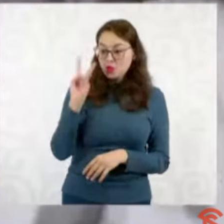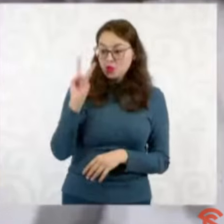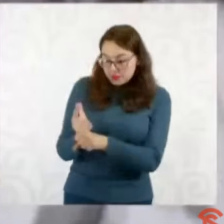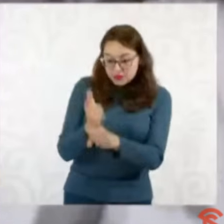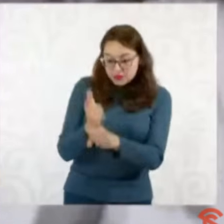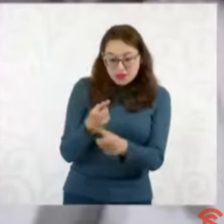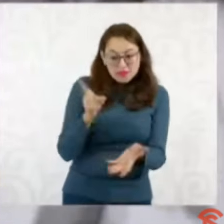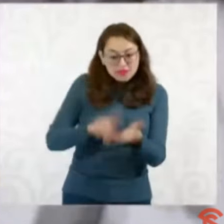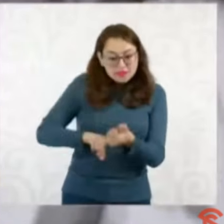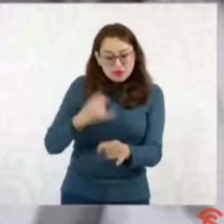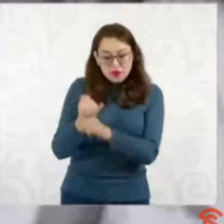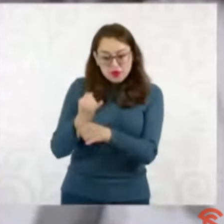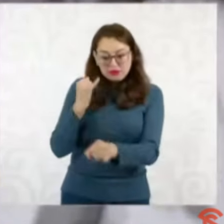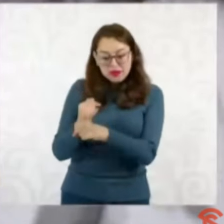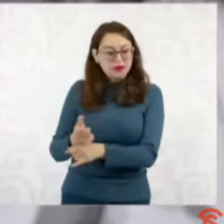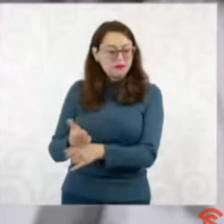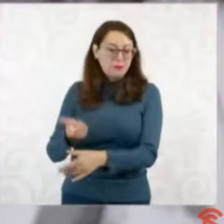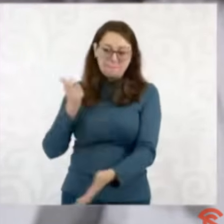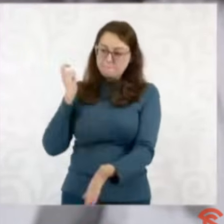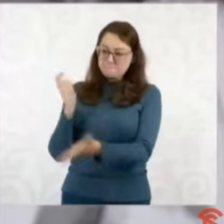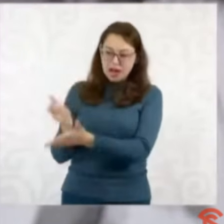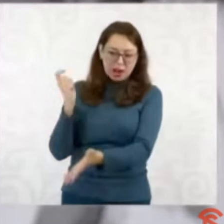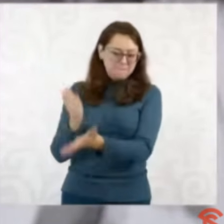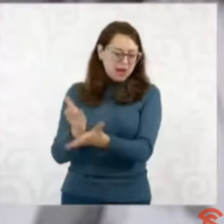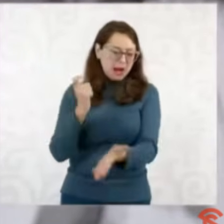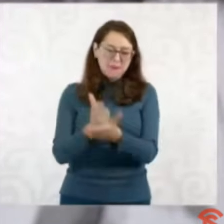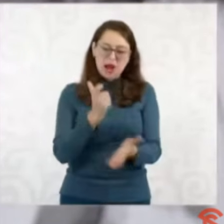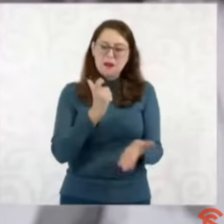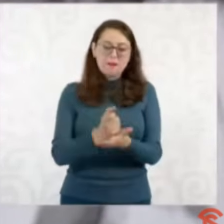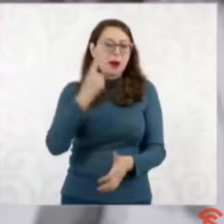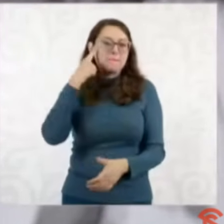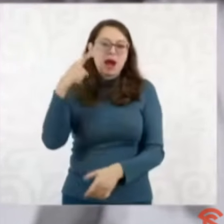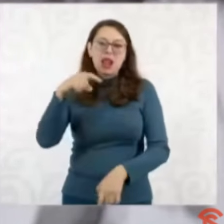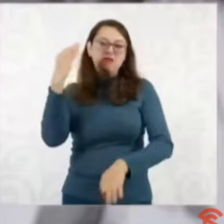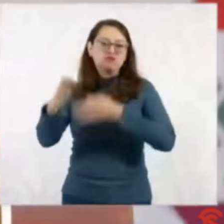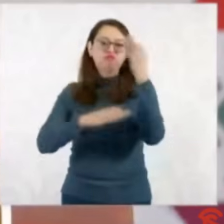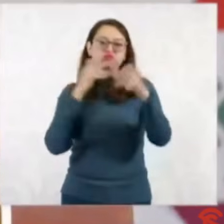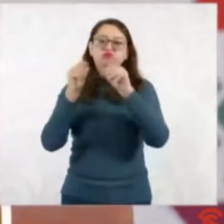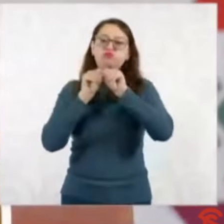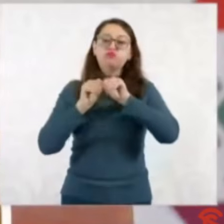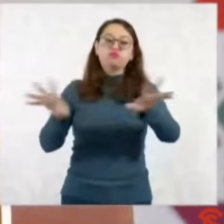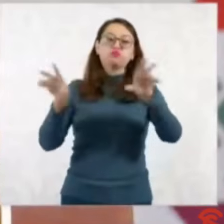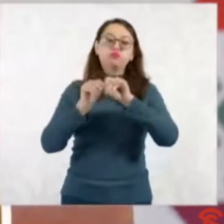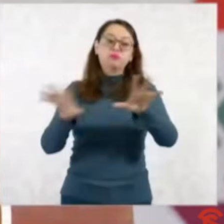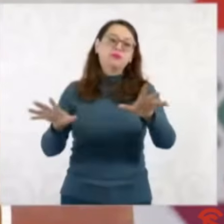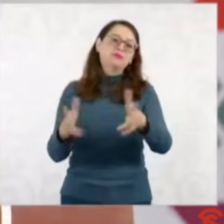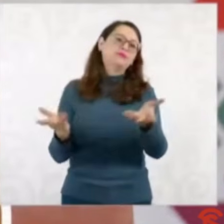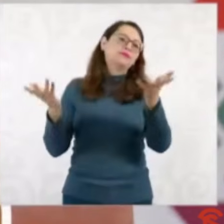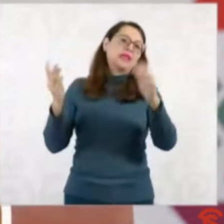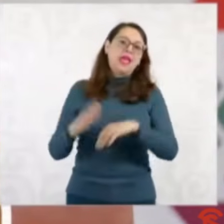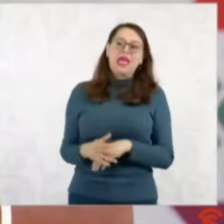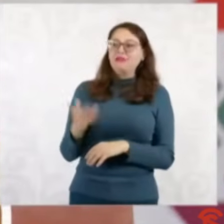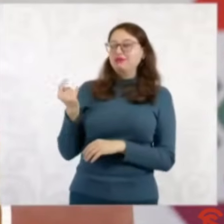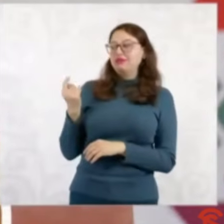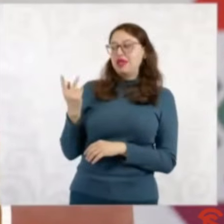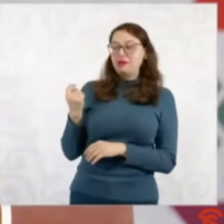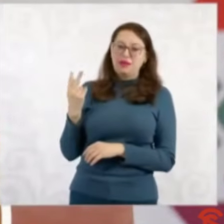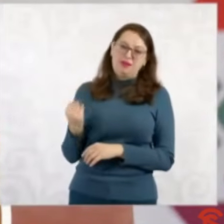está involucrada en las campañas en redes sociales. Y bueno, no hablemos de una televisora que se dedica a hacer